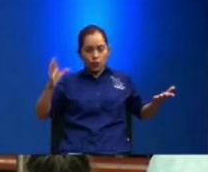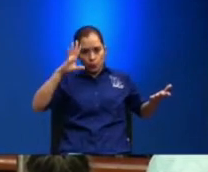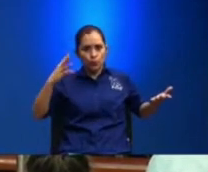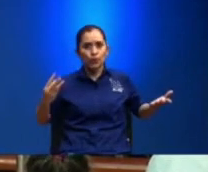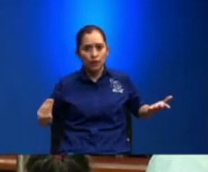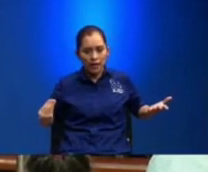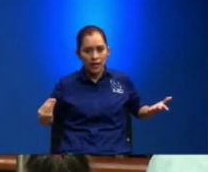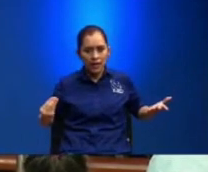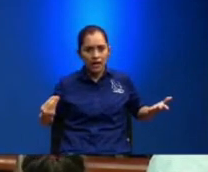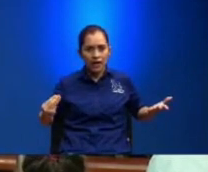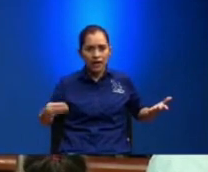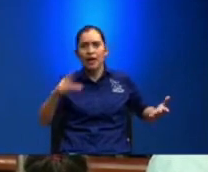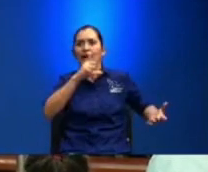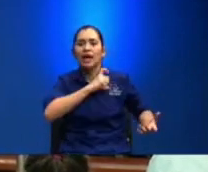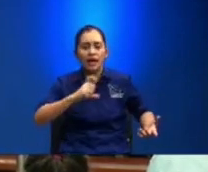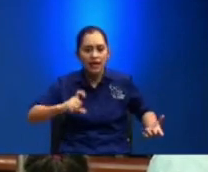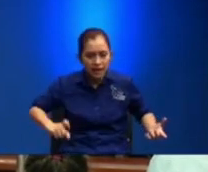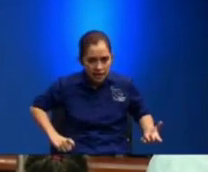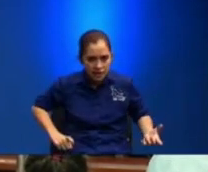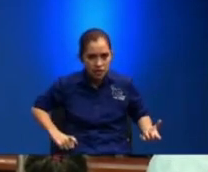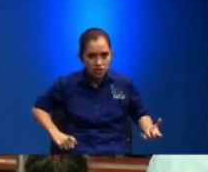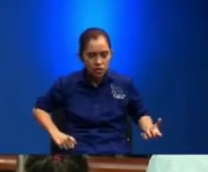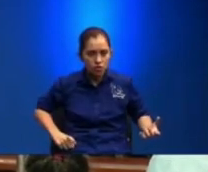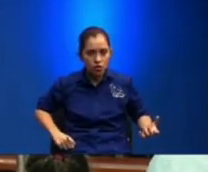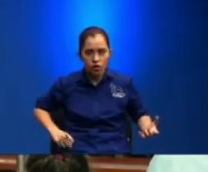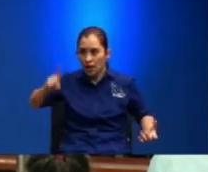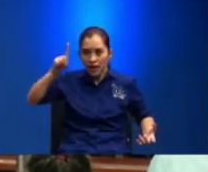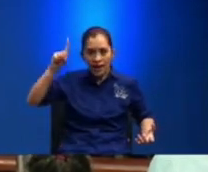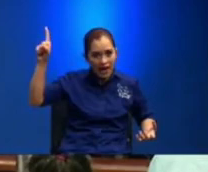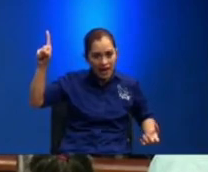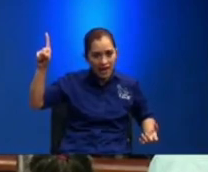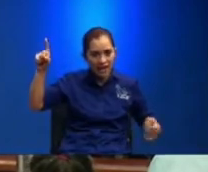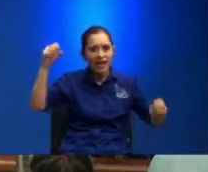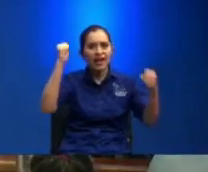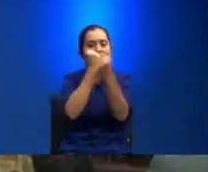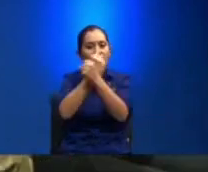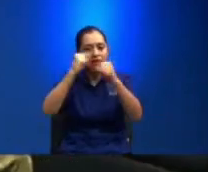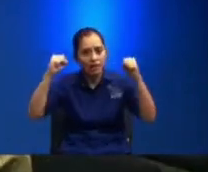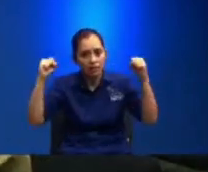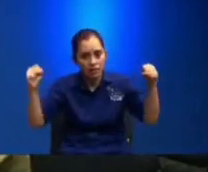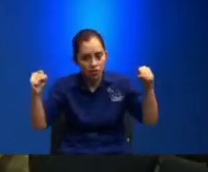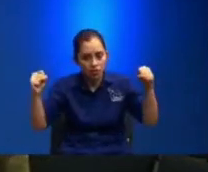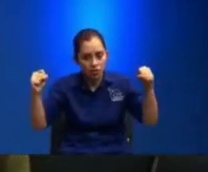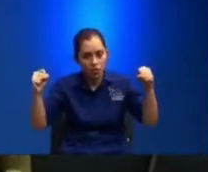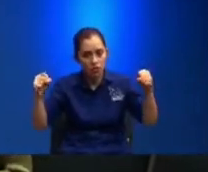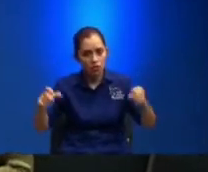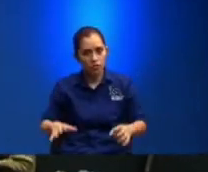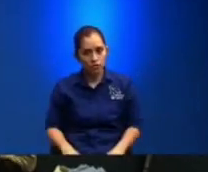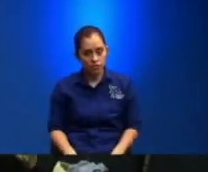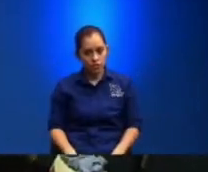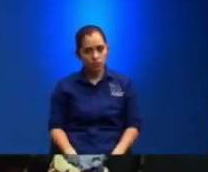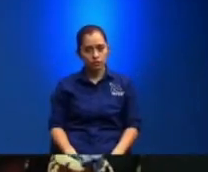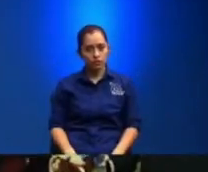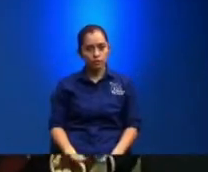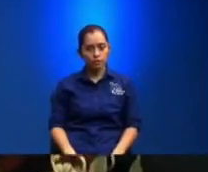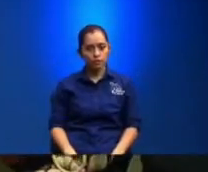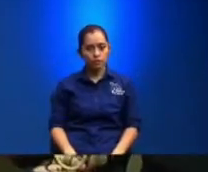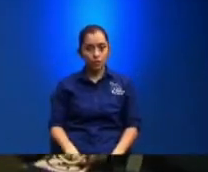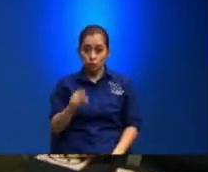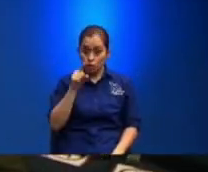salvación para llegar al padre y no hay otro camino definitivamente no lo hay el que no lo quiere